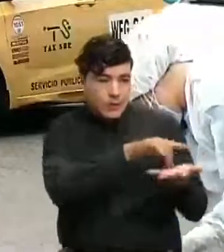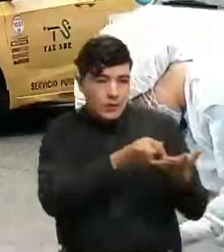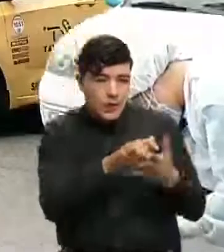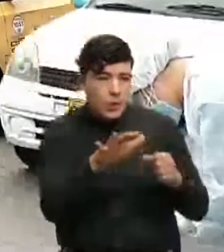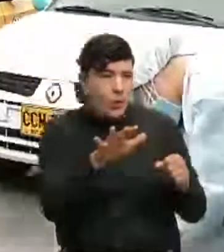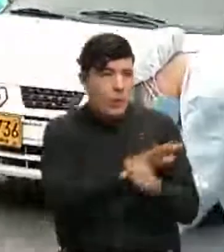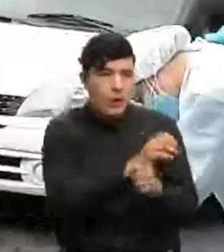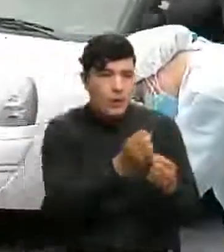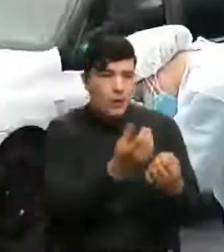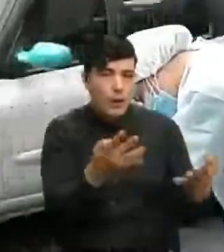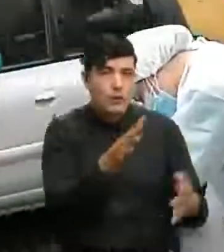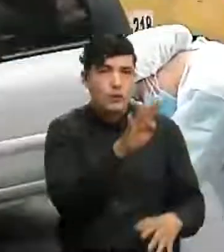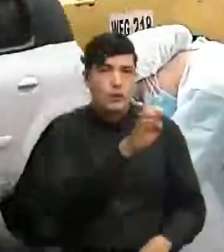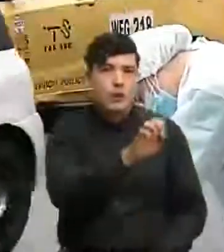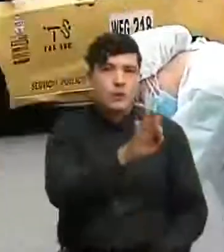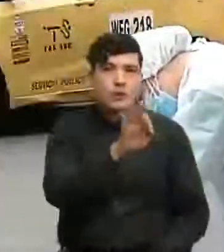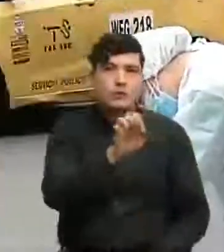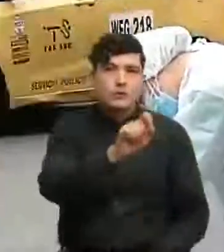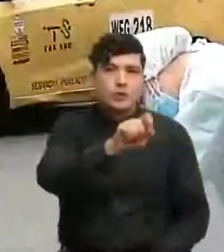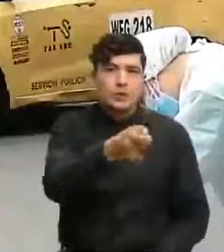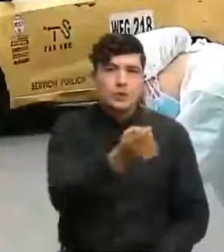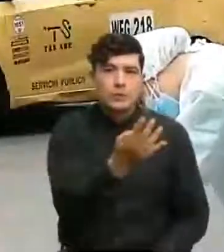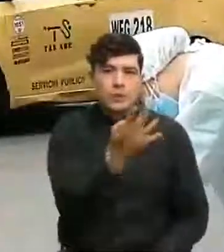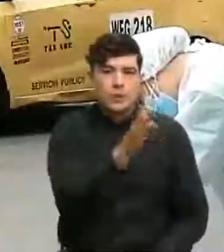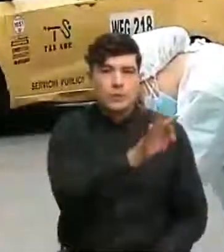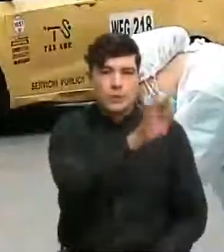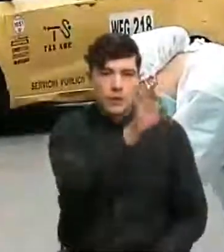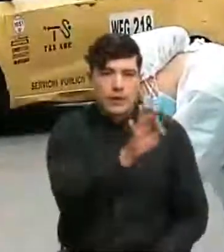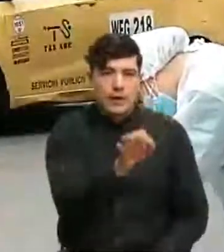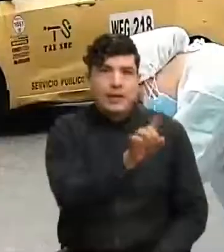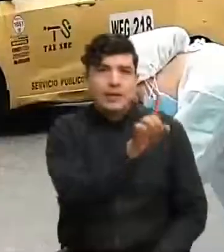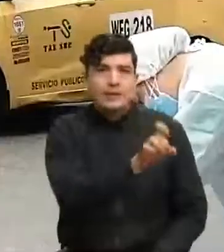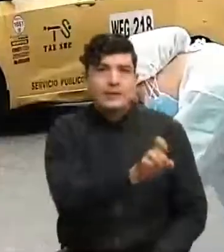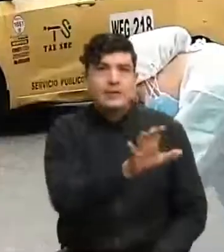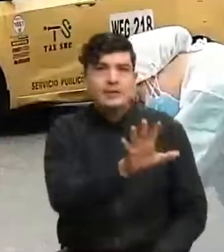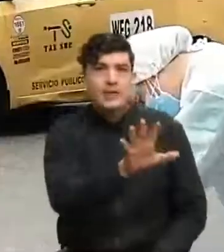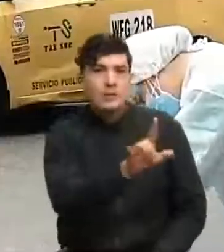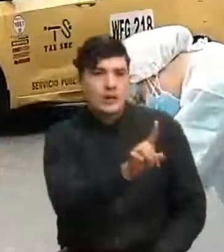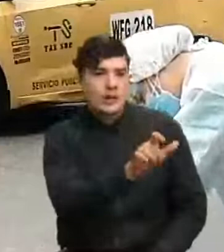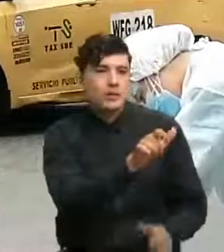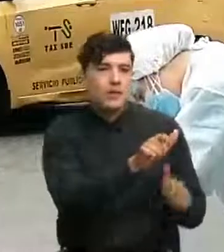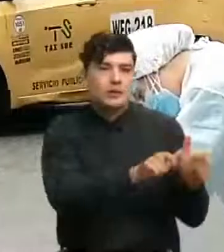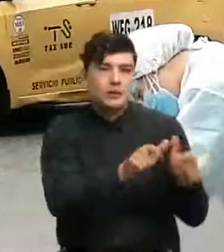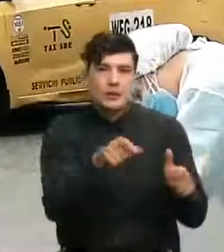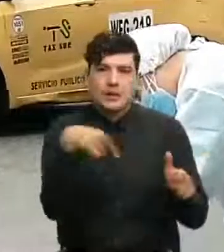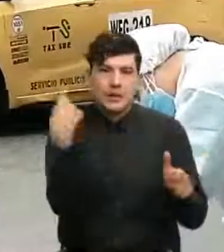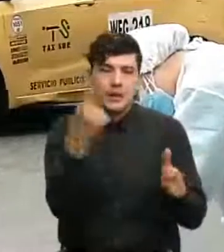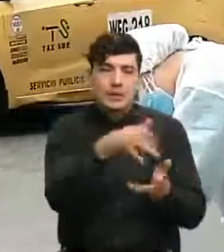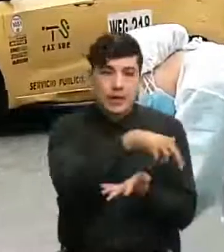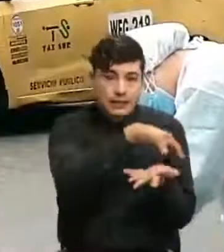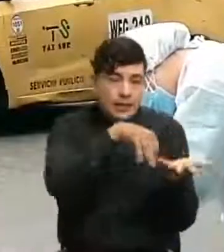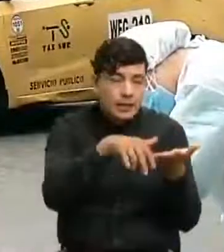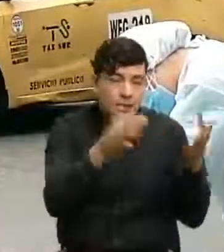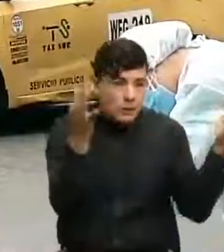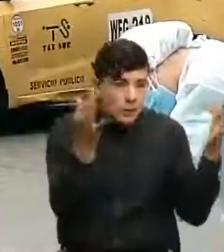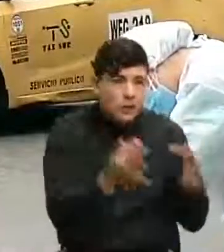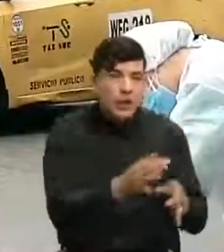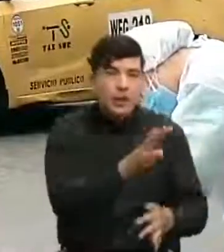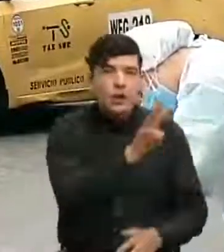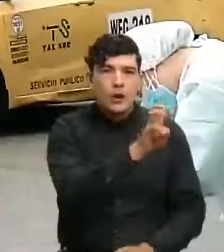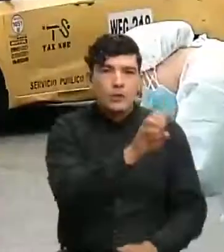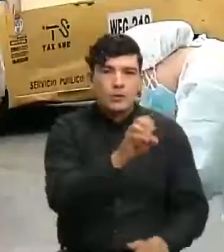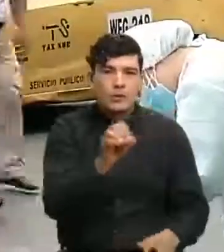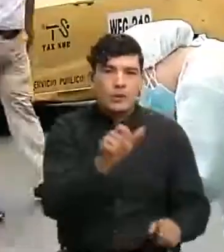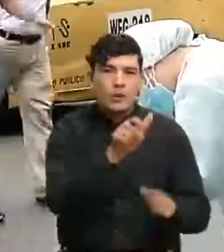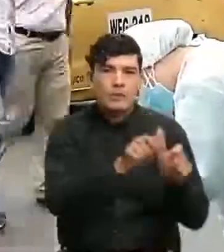el 98,4%. Hay 651 pacientes, es decir, en el departamento de Santander son 800